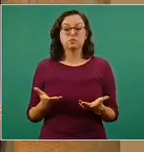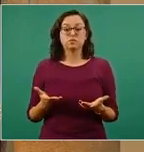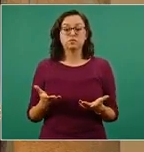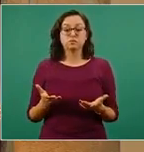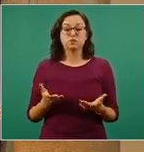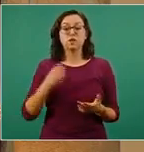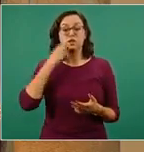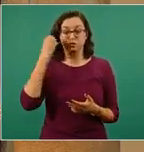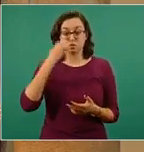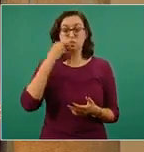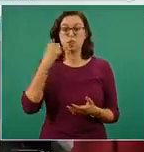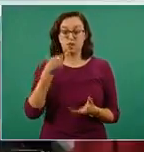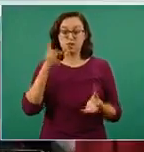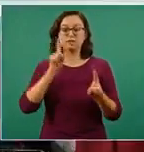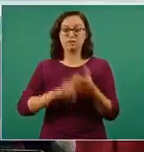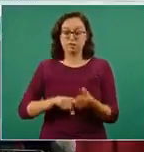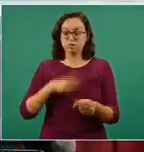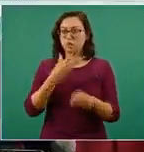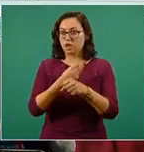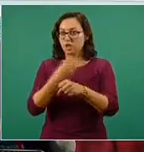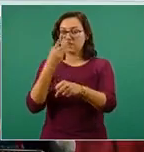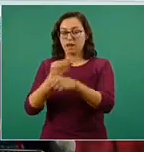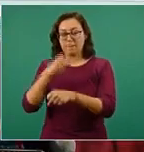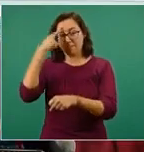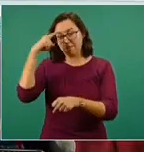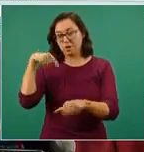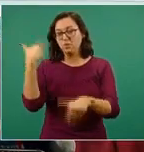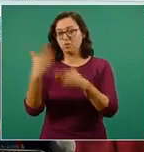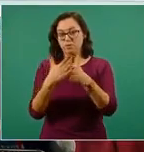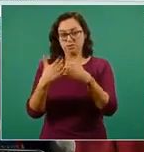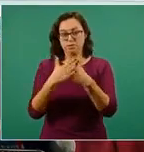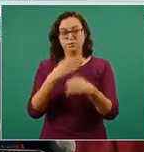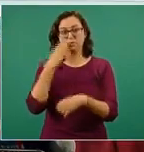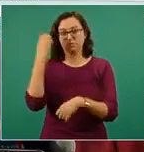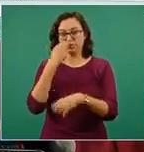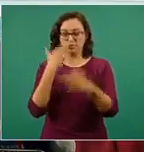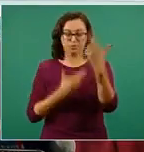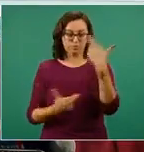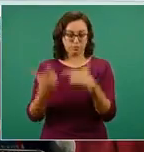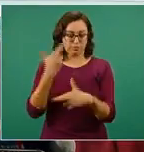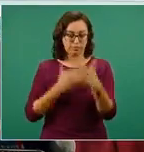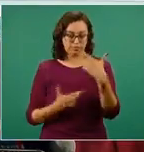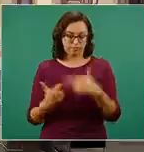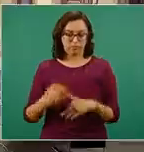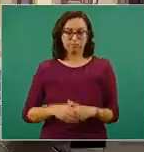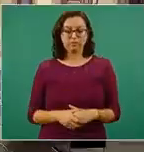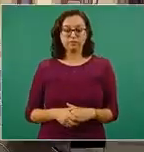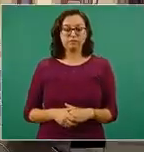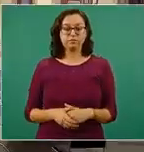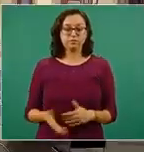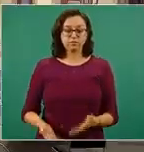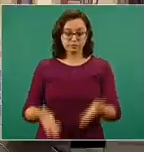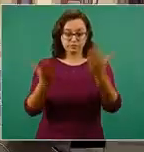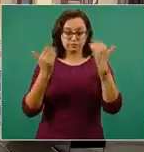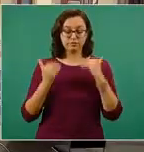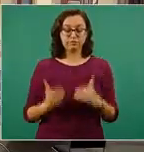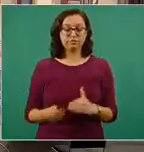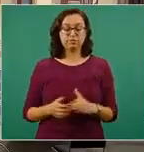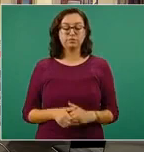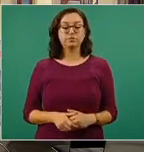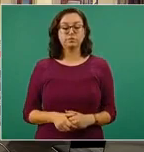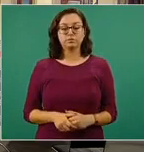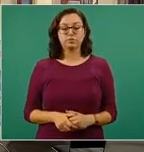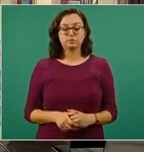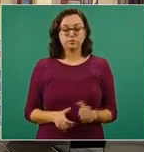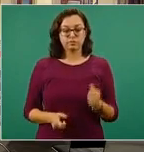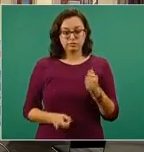filtros escolares para el nuevo regreso a clases y hacia la nueva normalidad. En la que sigue, explico